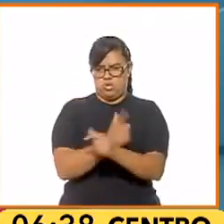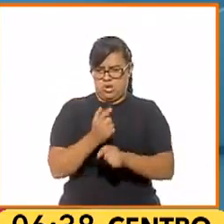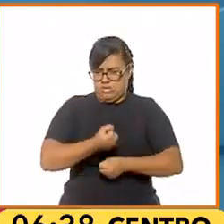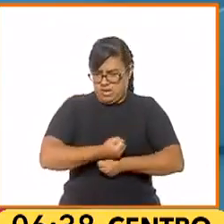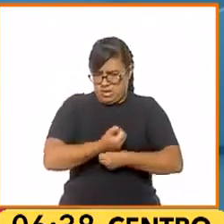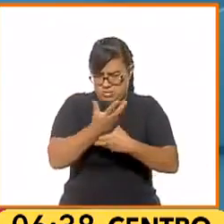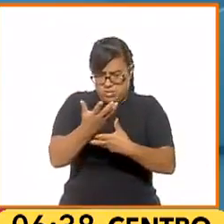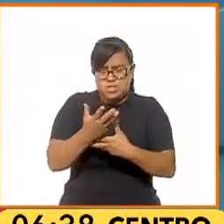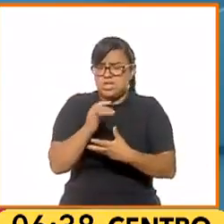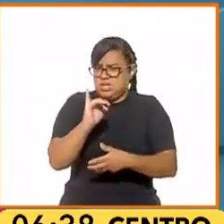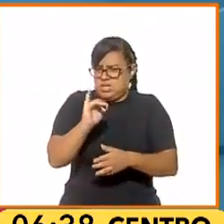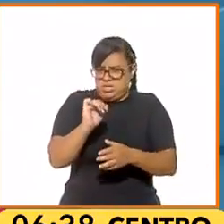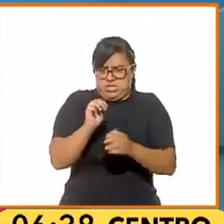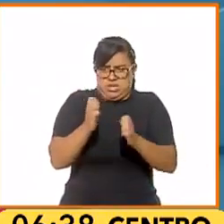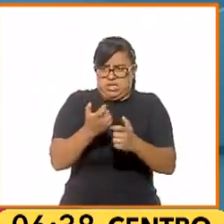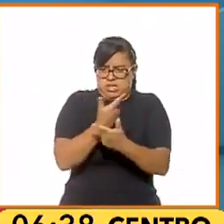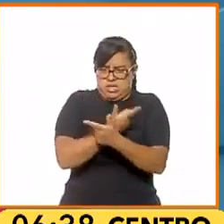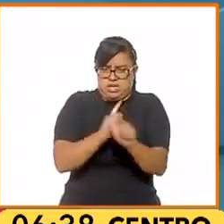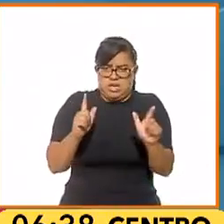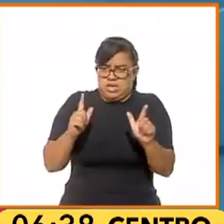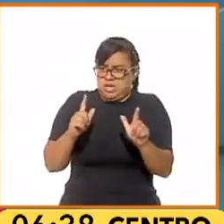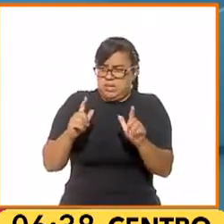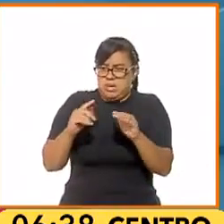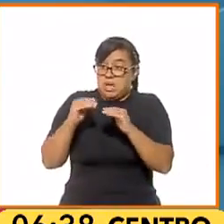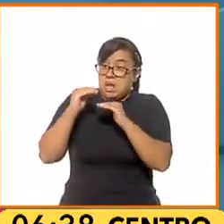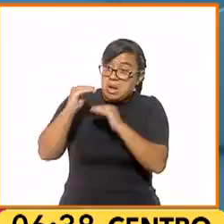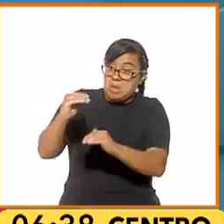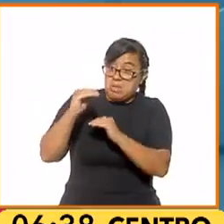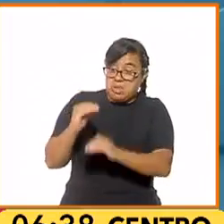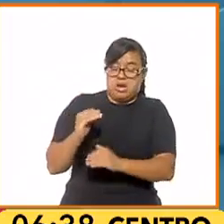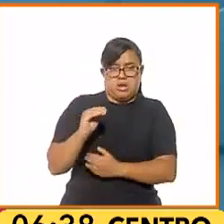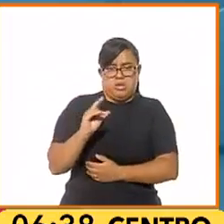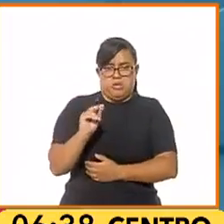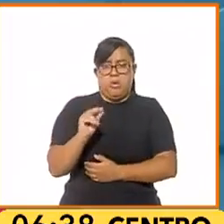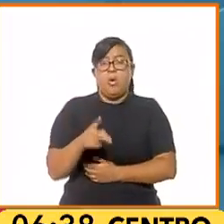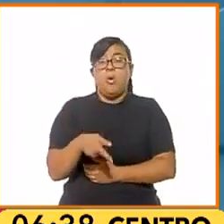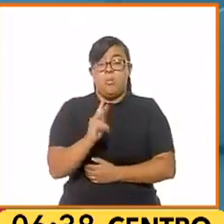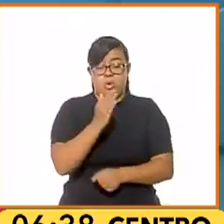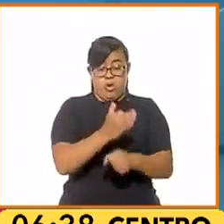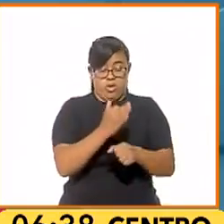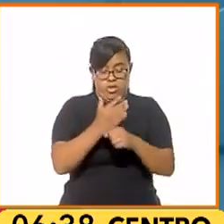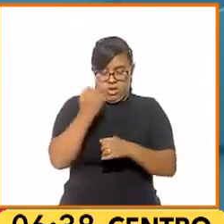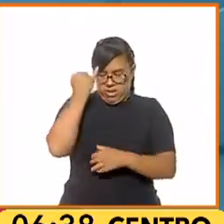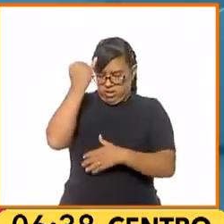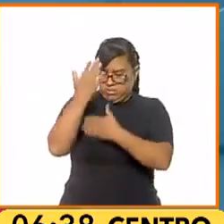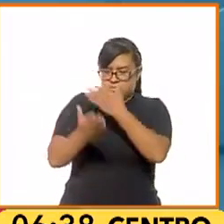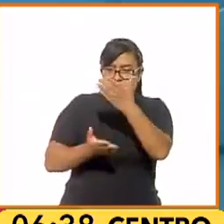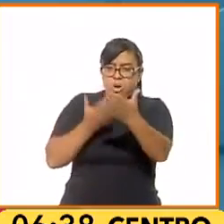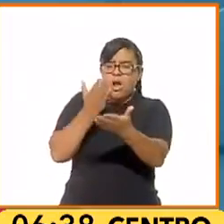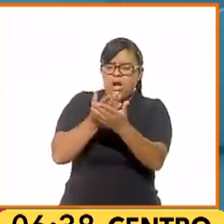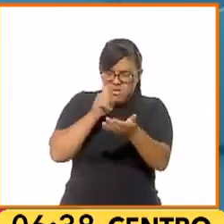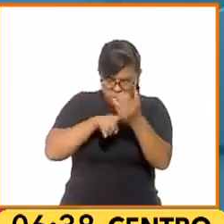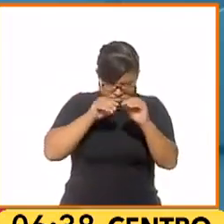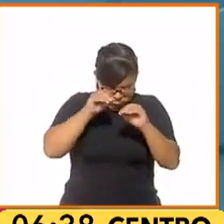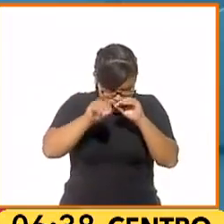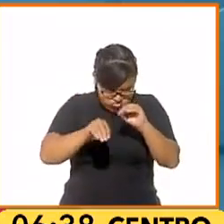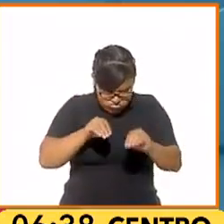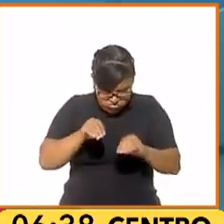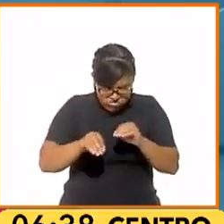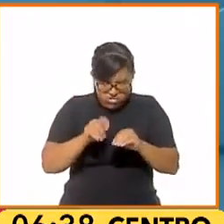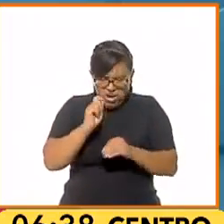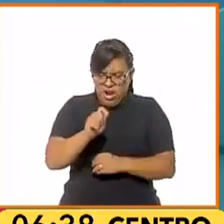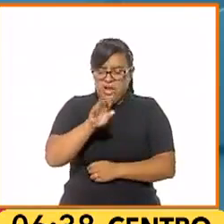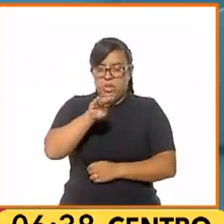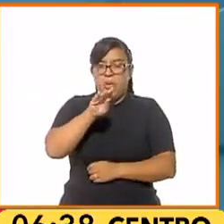o a la libertad de información. Insisto, esta iniciativa prácticamente contiene